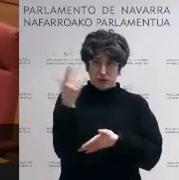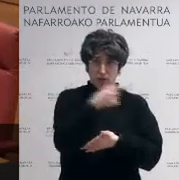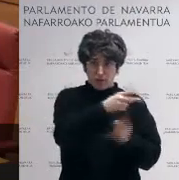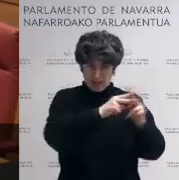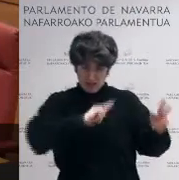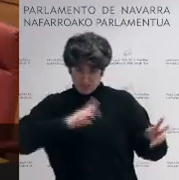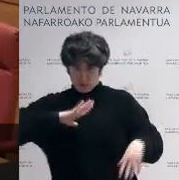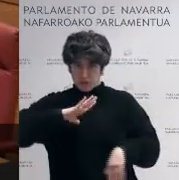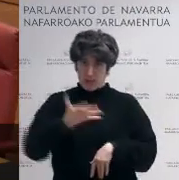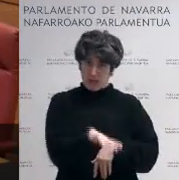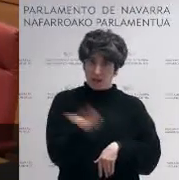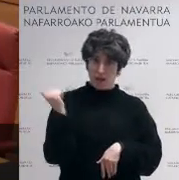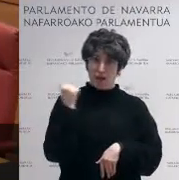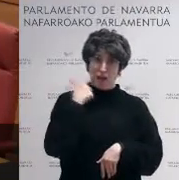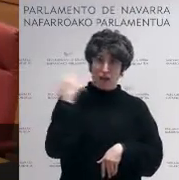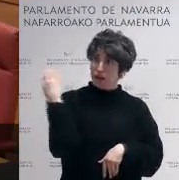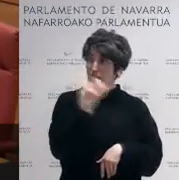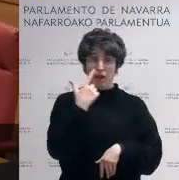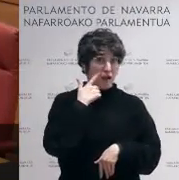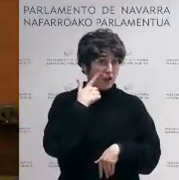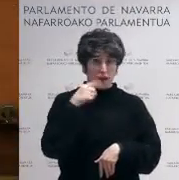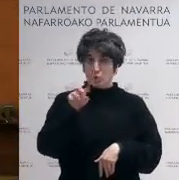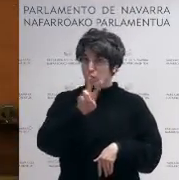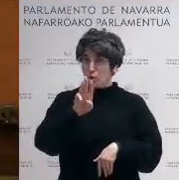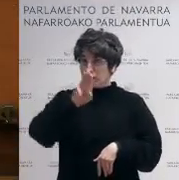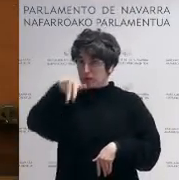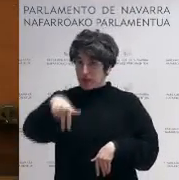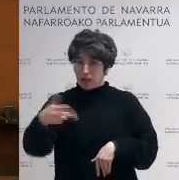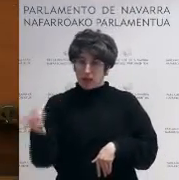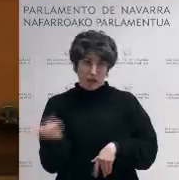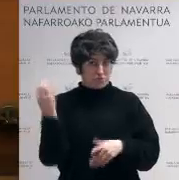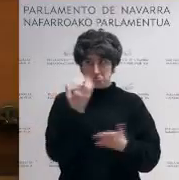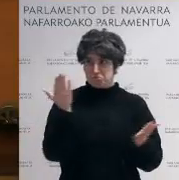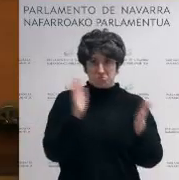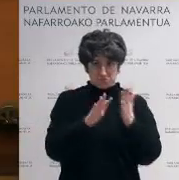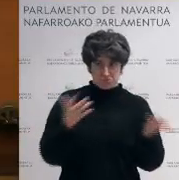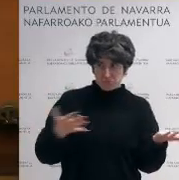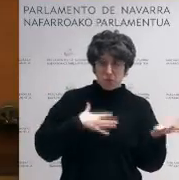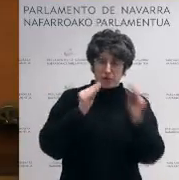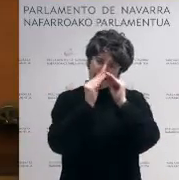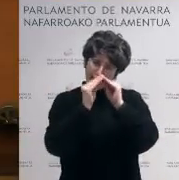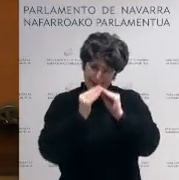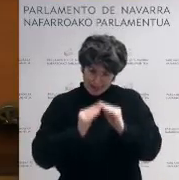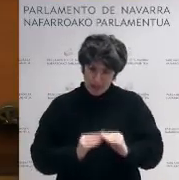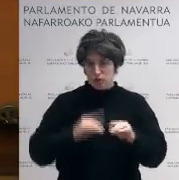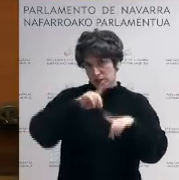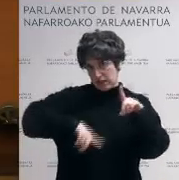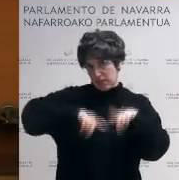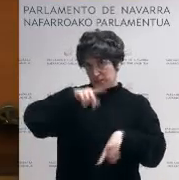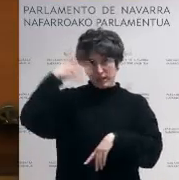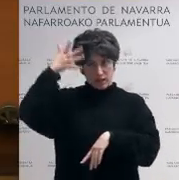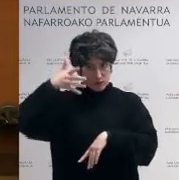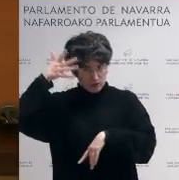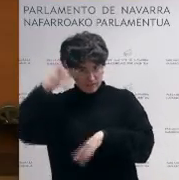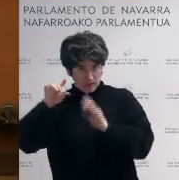aplicar esta medida que plantea UPN? Obviamente sí, ya lo sabemos. ¿Se pueden hacer esos ajustes? Claro, igual que se hacen en la